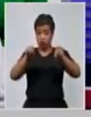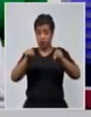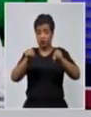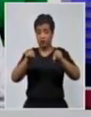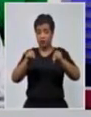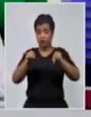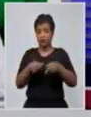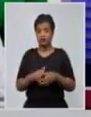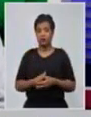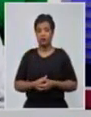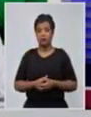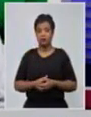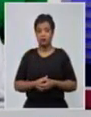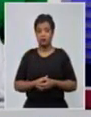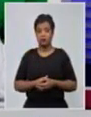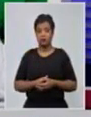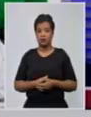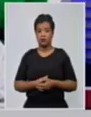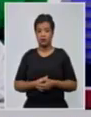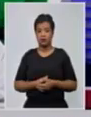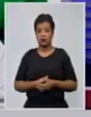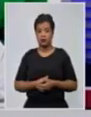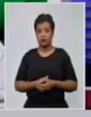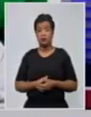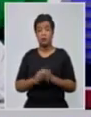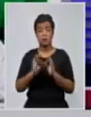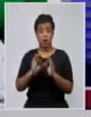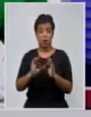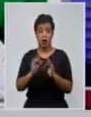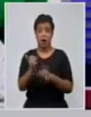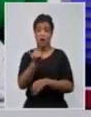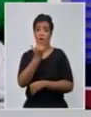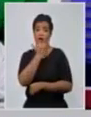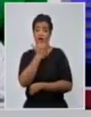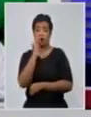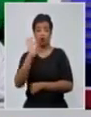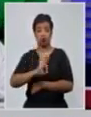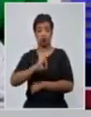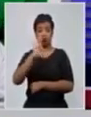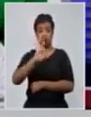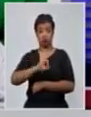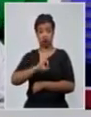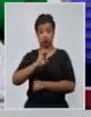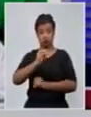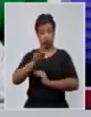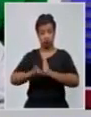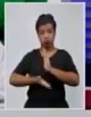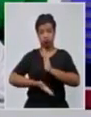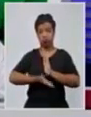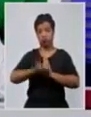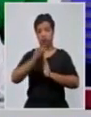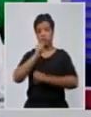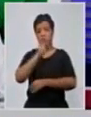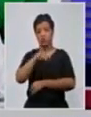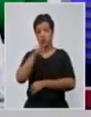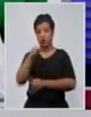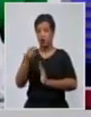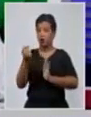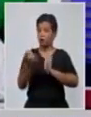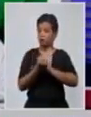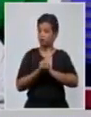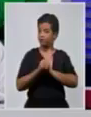es natural, incide en la tasa, valga la redundancia, de incidencia de casos